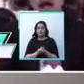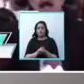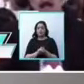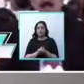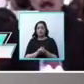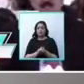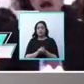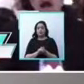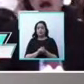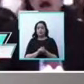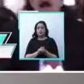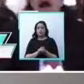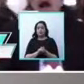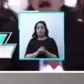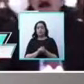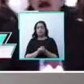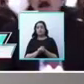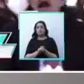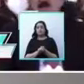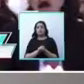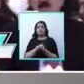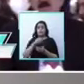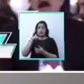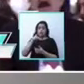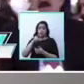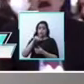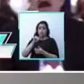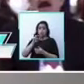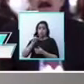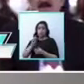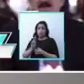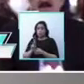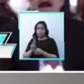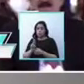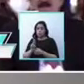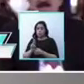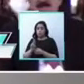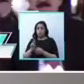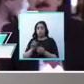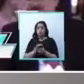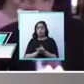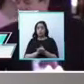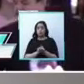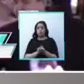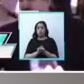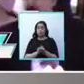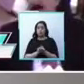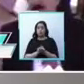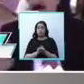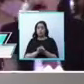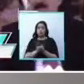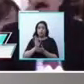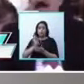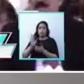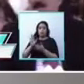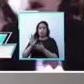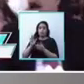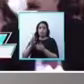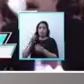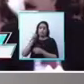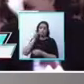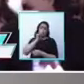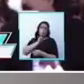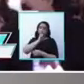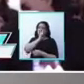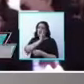obviamente son prácticas y difícilmente se superan de forma inmediata. Ahí lo que vemos pues es que en